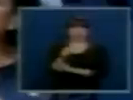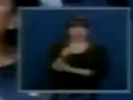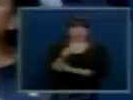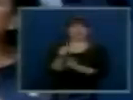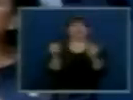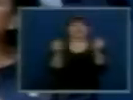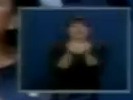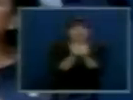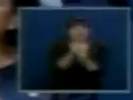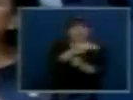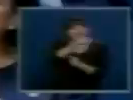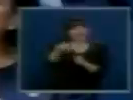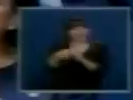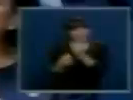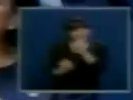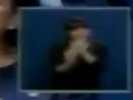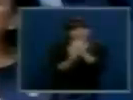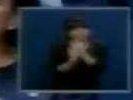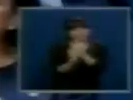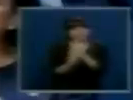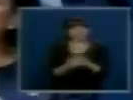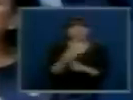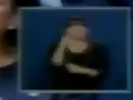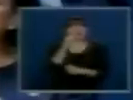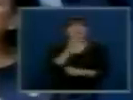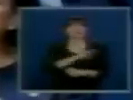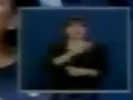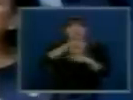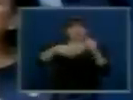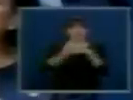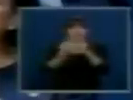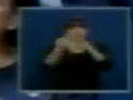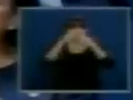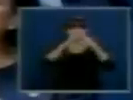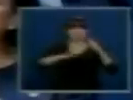ellas y ellos y en favor de toda la ciudadanía.